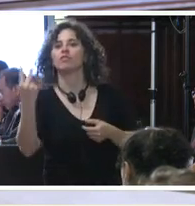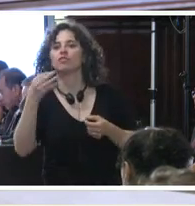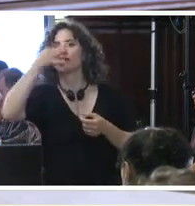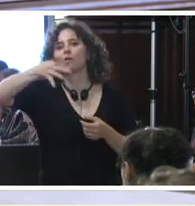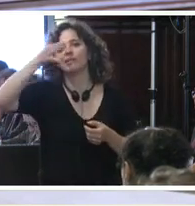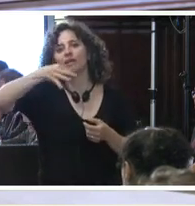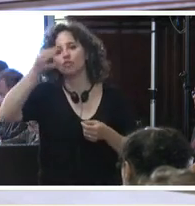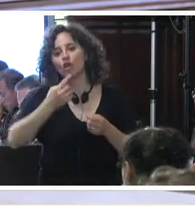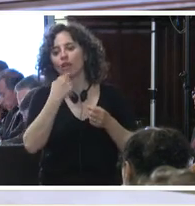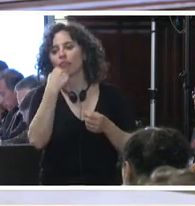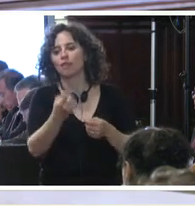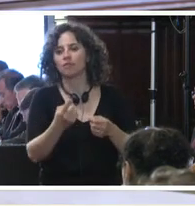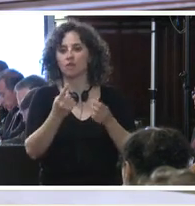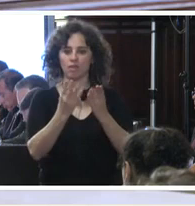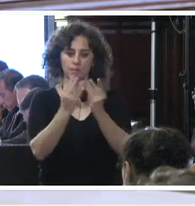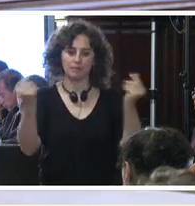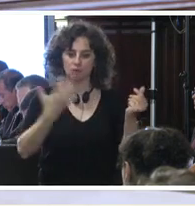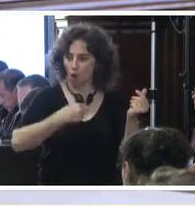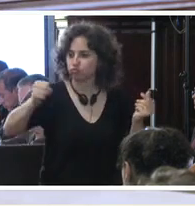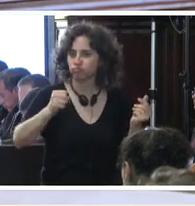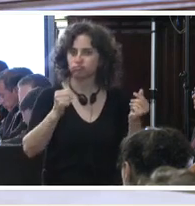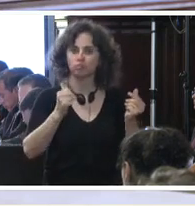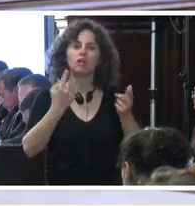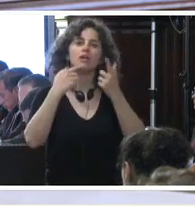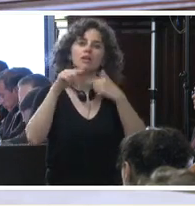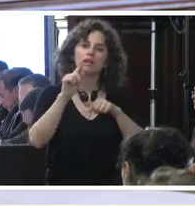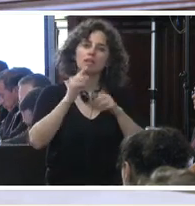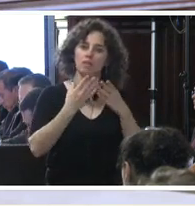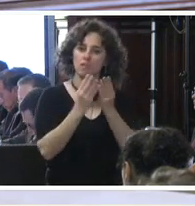recomendaciones en donde documenta la desaparición forzada.